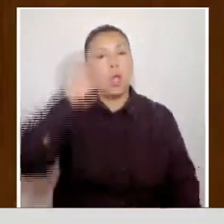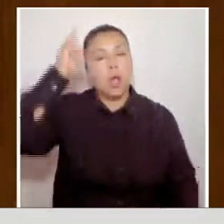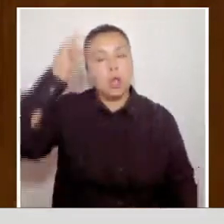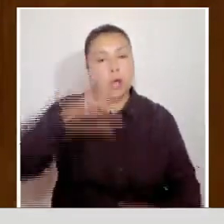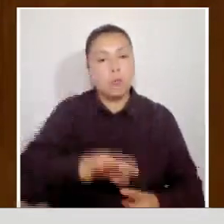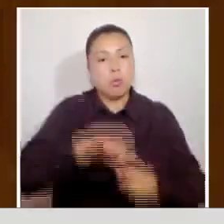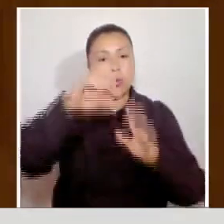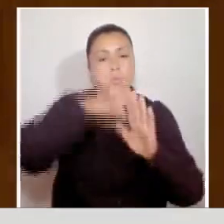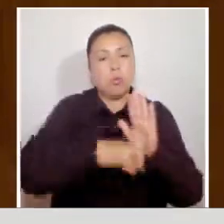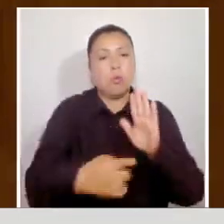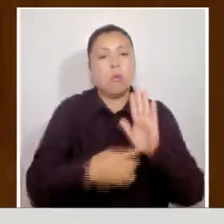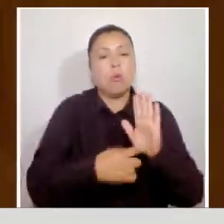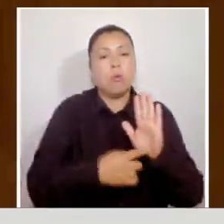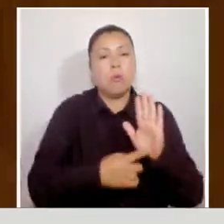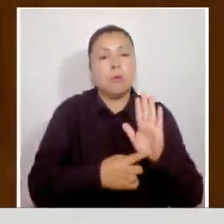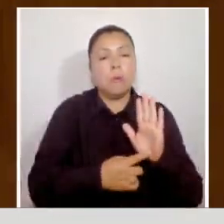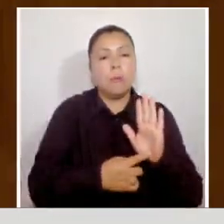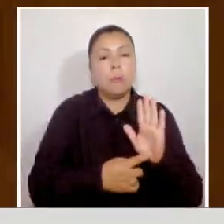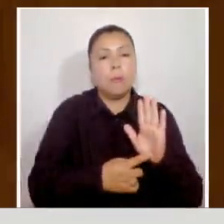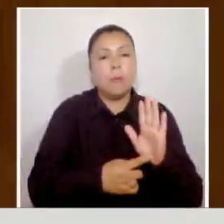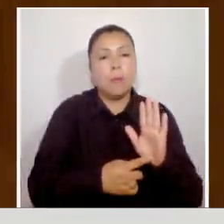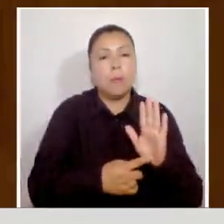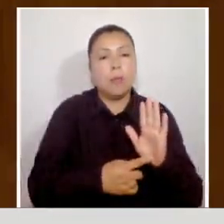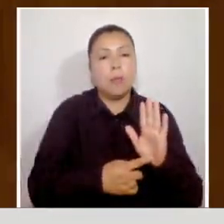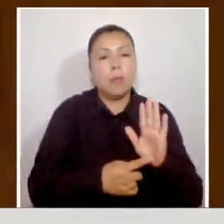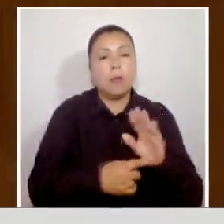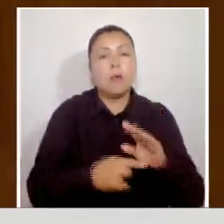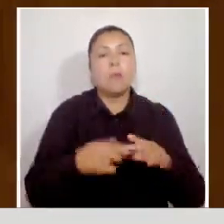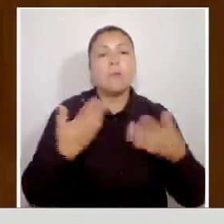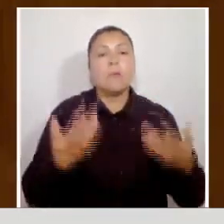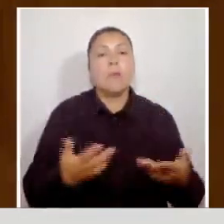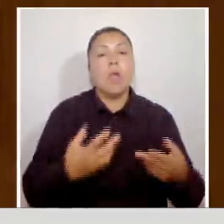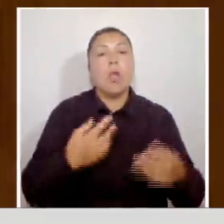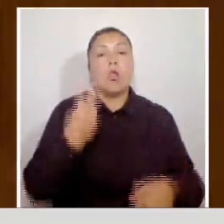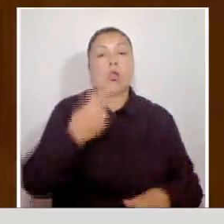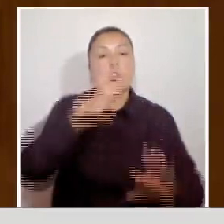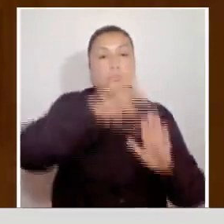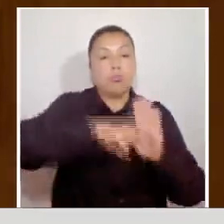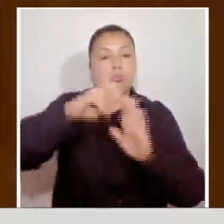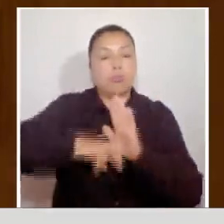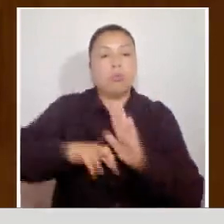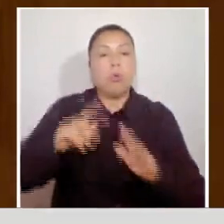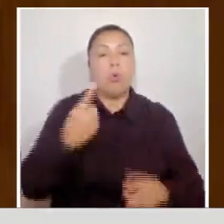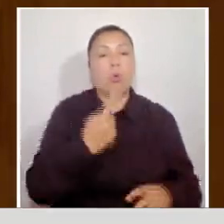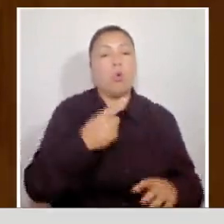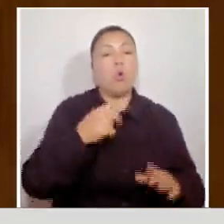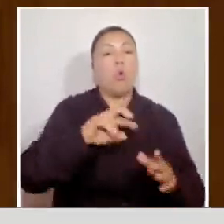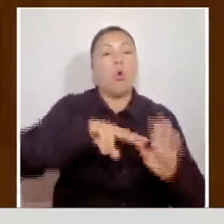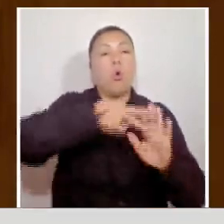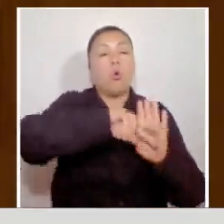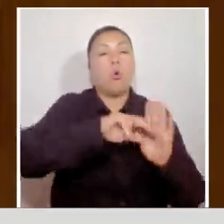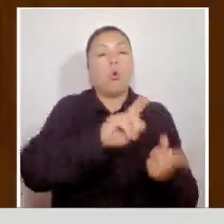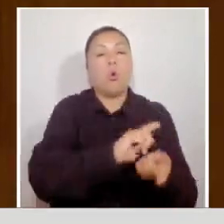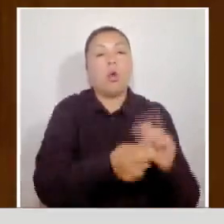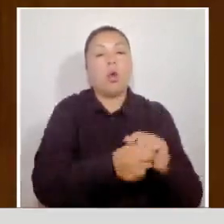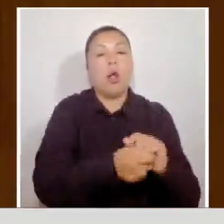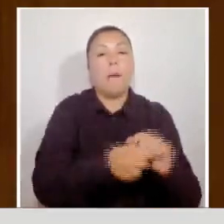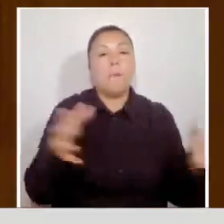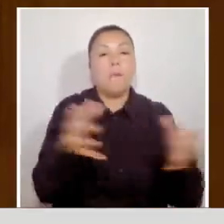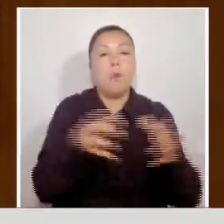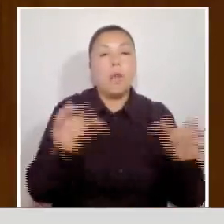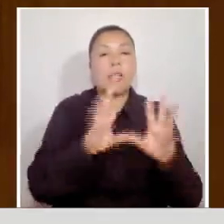está que sustenta esta iniciativa son dos uno modificar la ley de violencia intrafamiliar